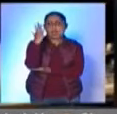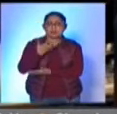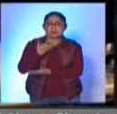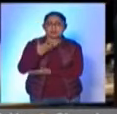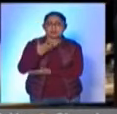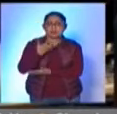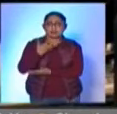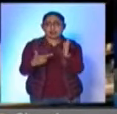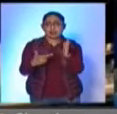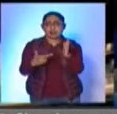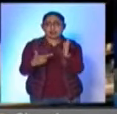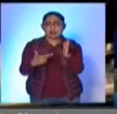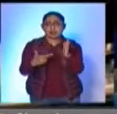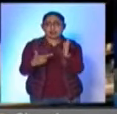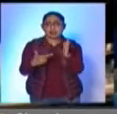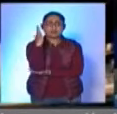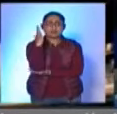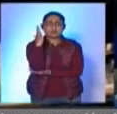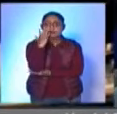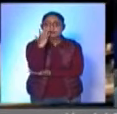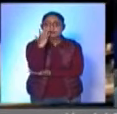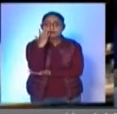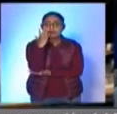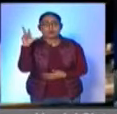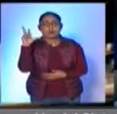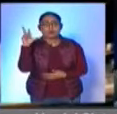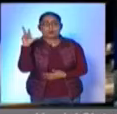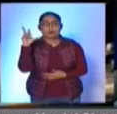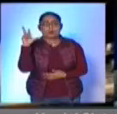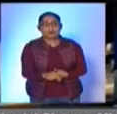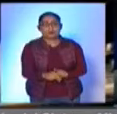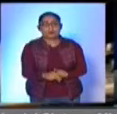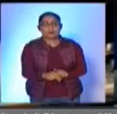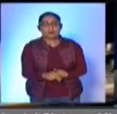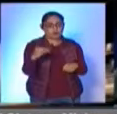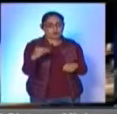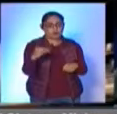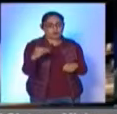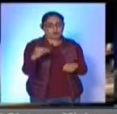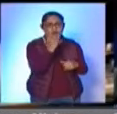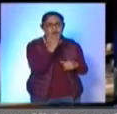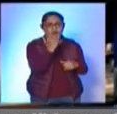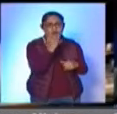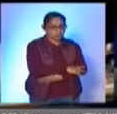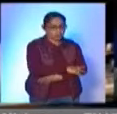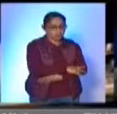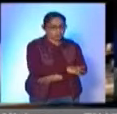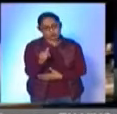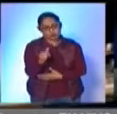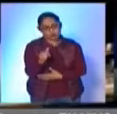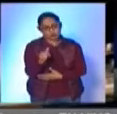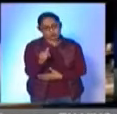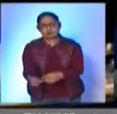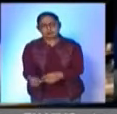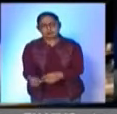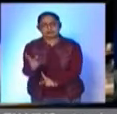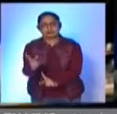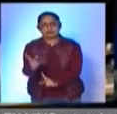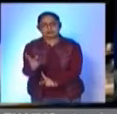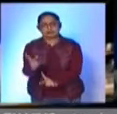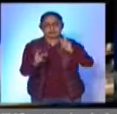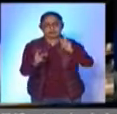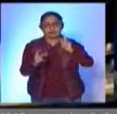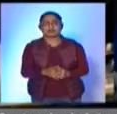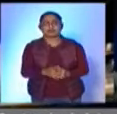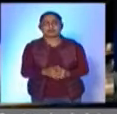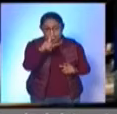un solo árbol que no se compense y no se mitigue de acuerdo con la ley, donde no va a haber drenaje,